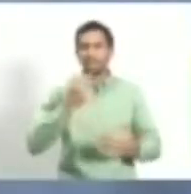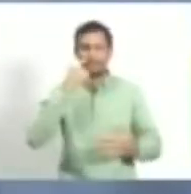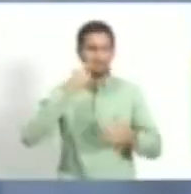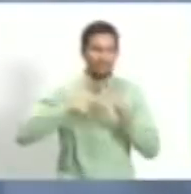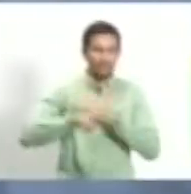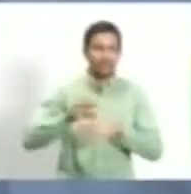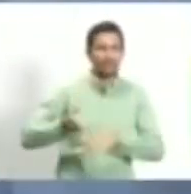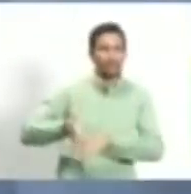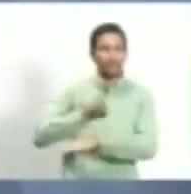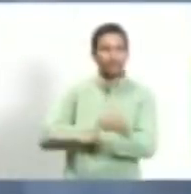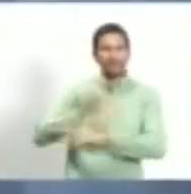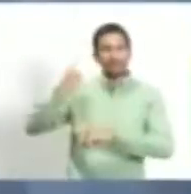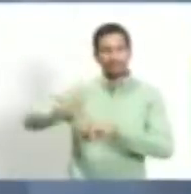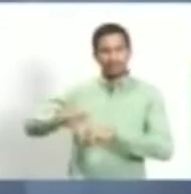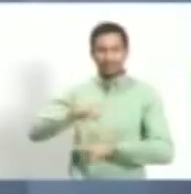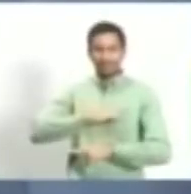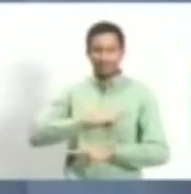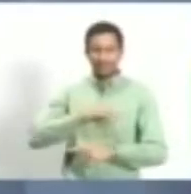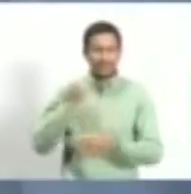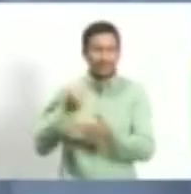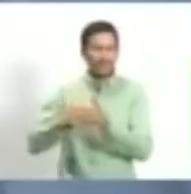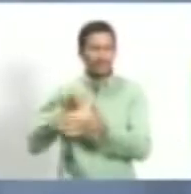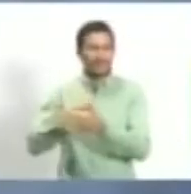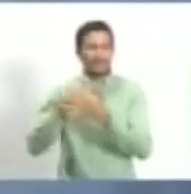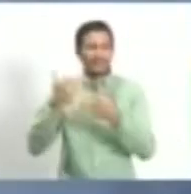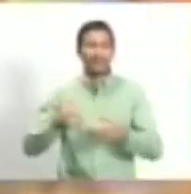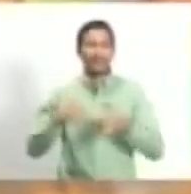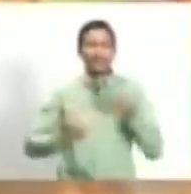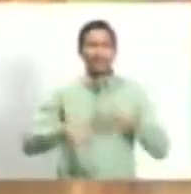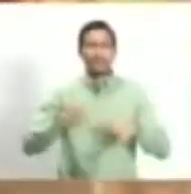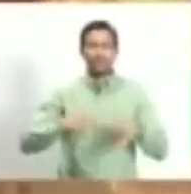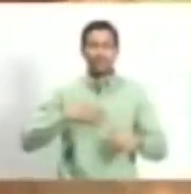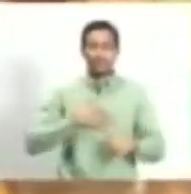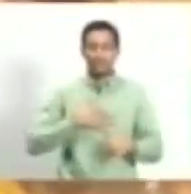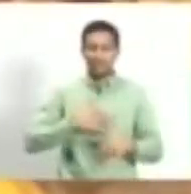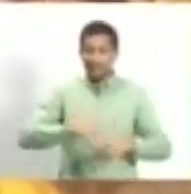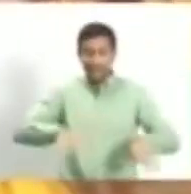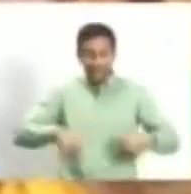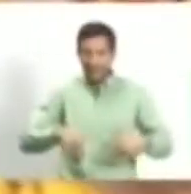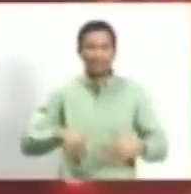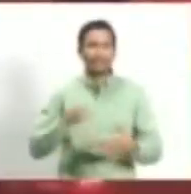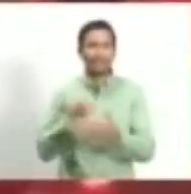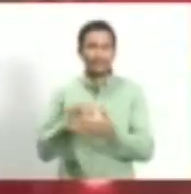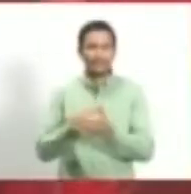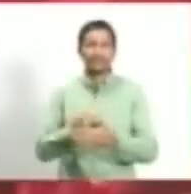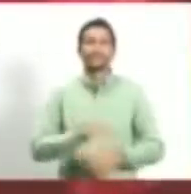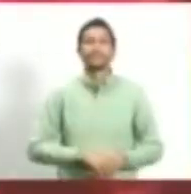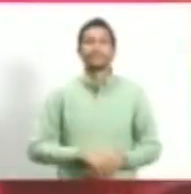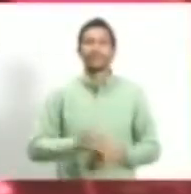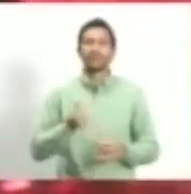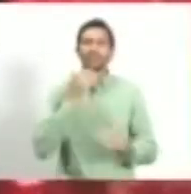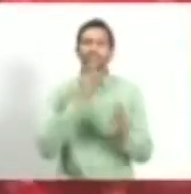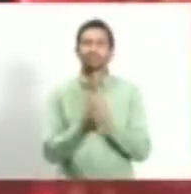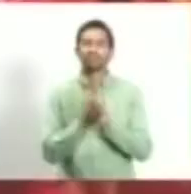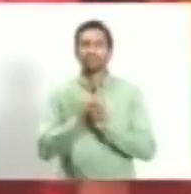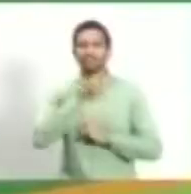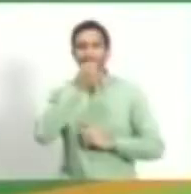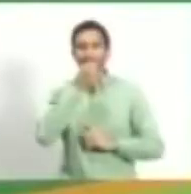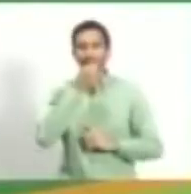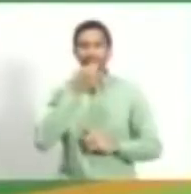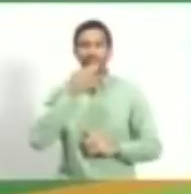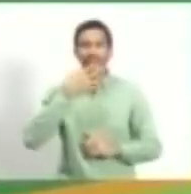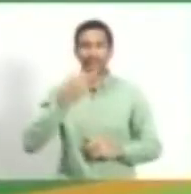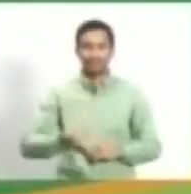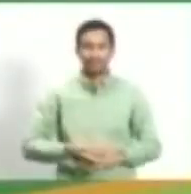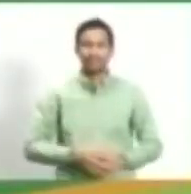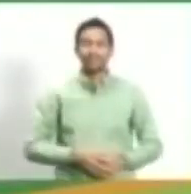el exalcalde de lucharse unos Juegos Bolivarianos sin tener nada. Junior Beltrán Rodríguez, las noticias, un compromiso con la verdad. Y